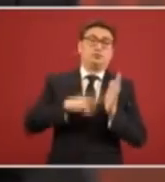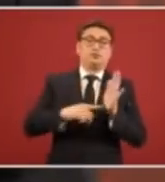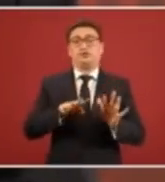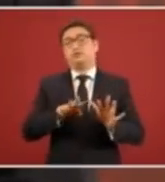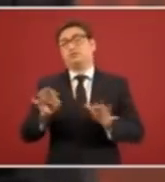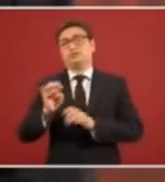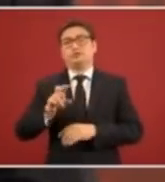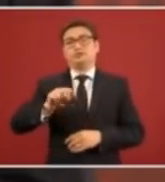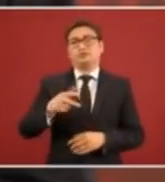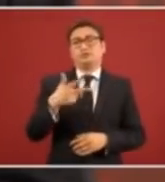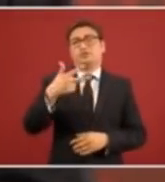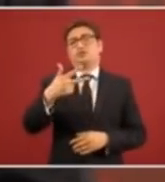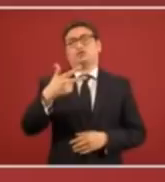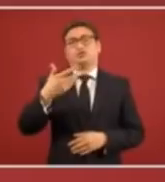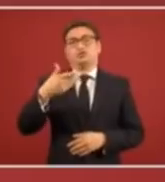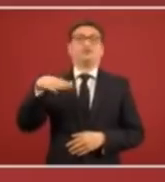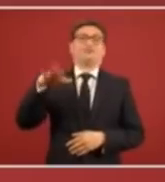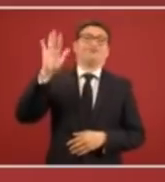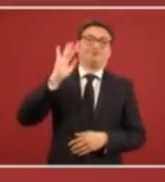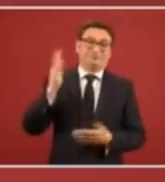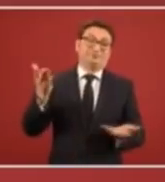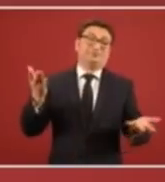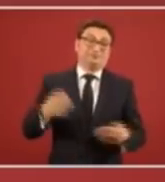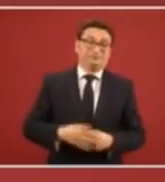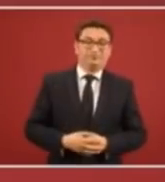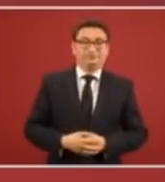1988, imagínense,